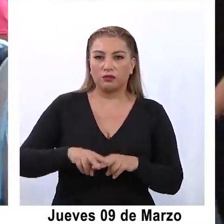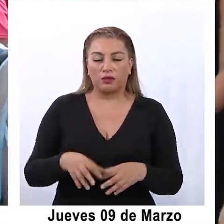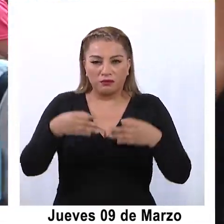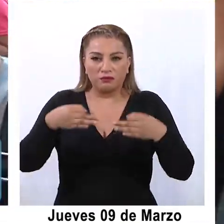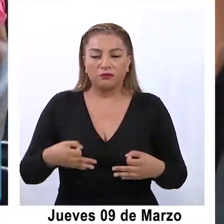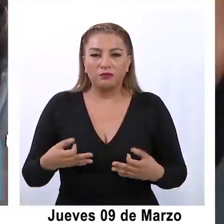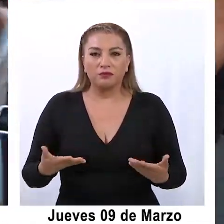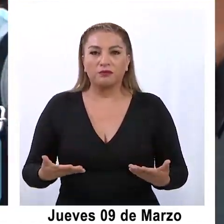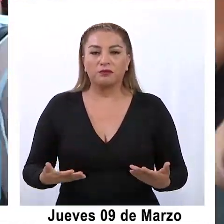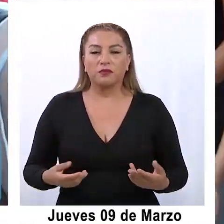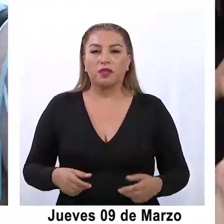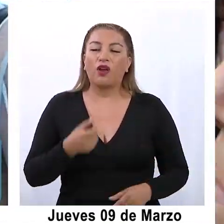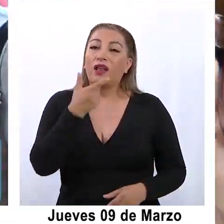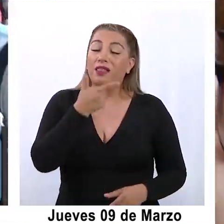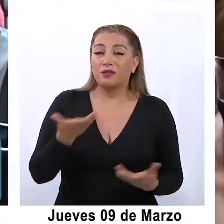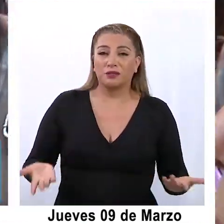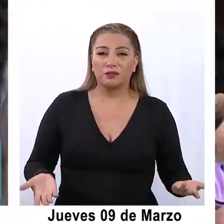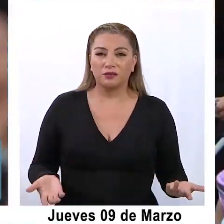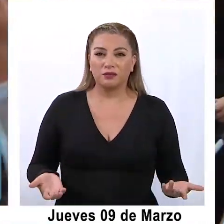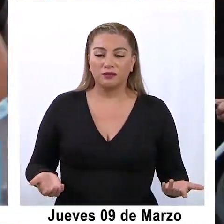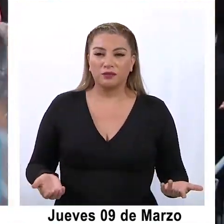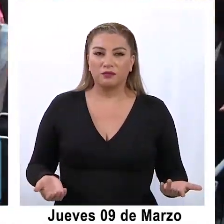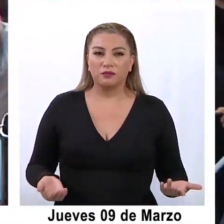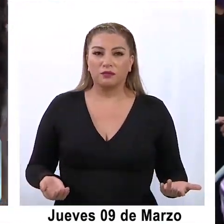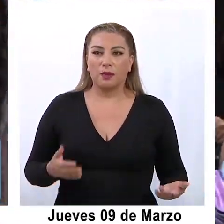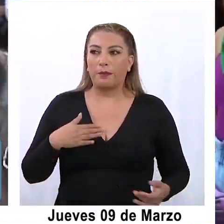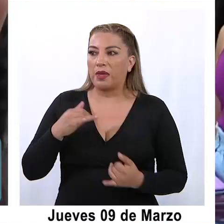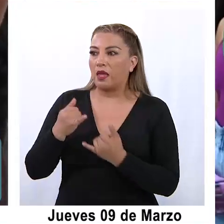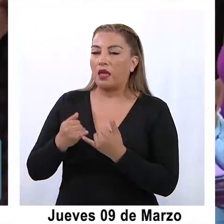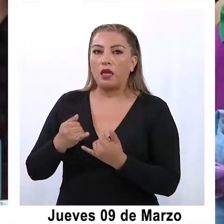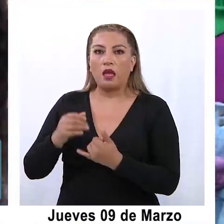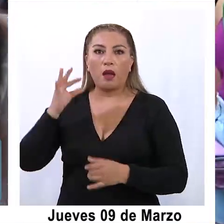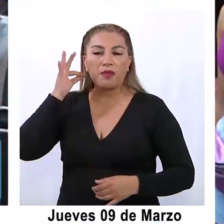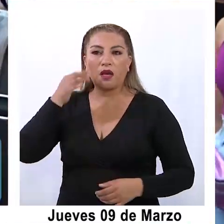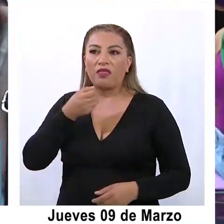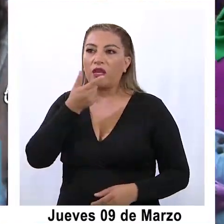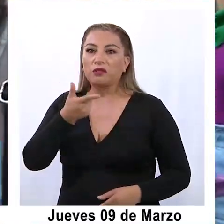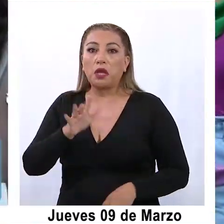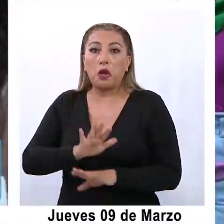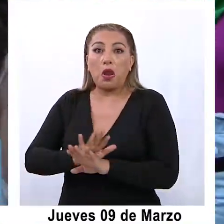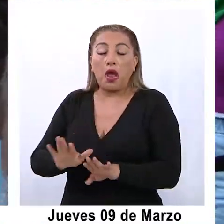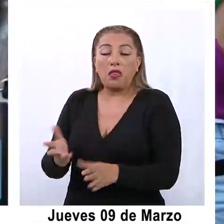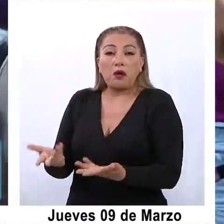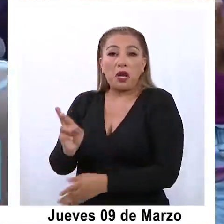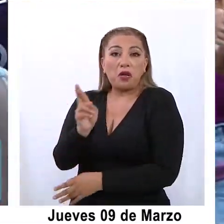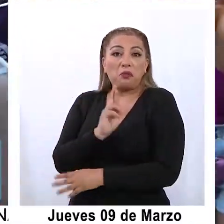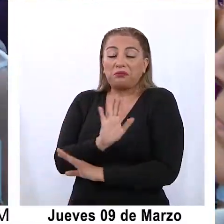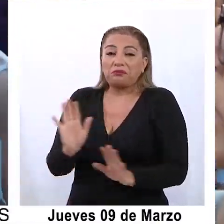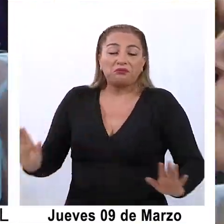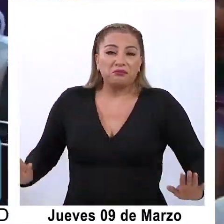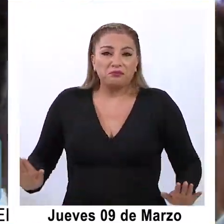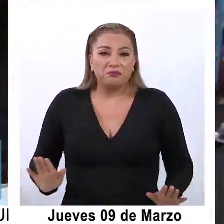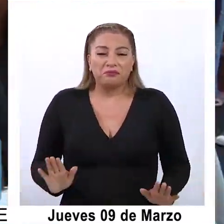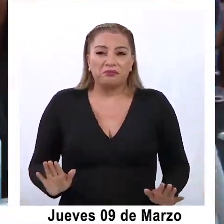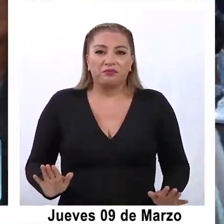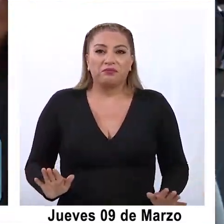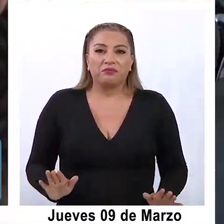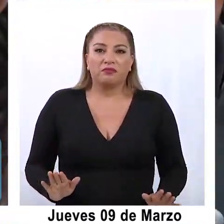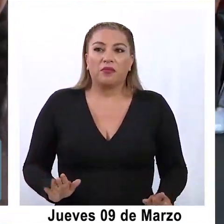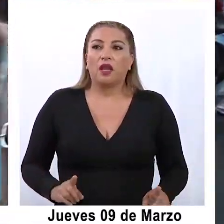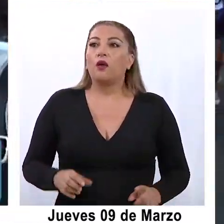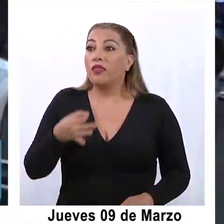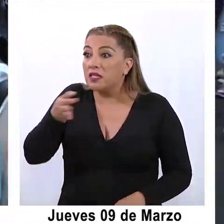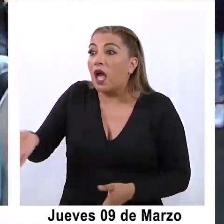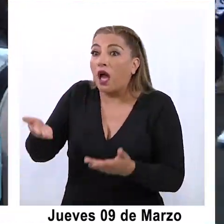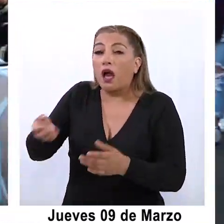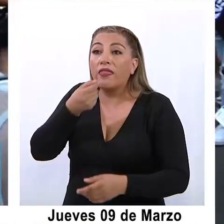realmente validadas con la denuncia, porque muchas amigas mías han denunciado y al final no pasa nada. Tampoco es, uno igual dice como que ya que vayan a denunciar,